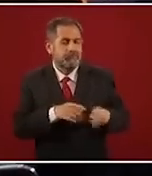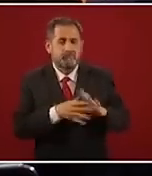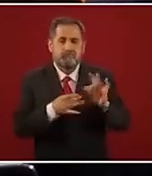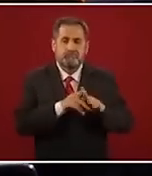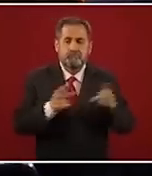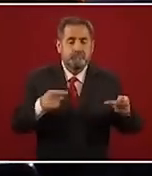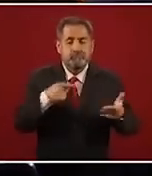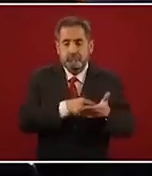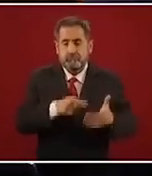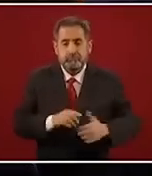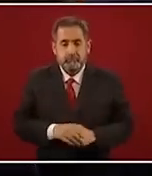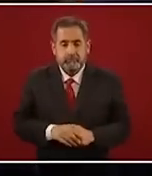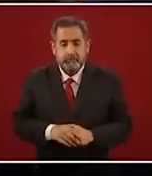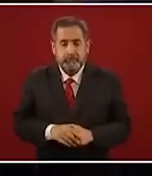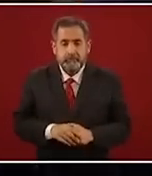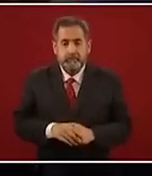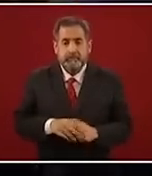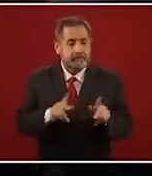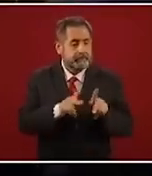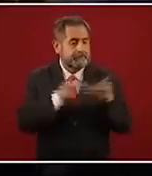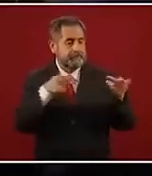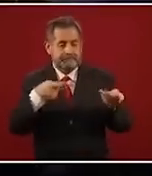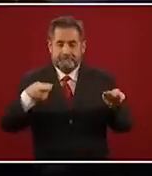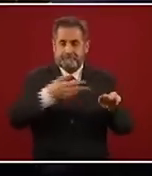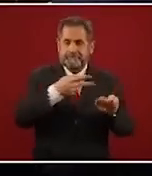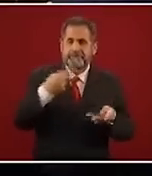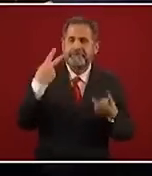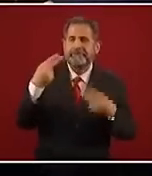Se le llegó a considerar el cuarto poder,